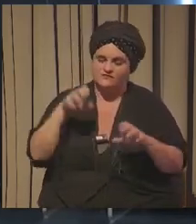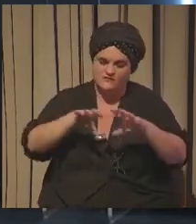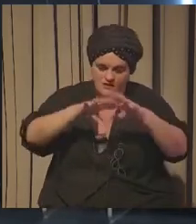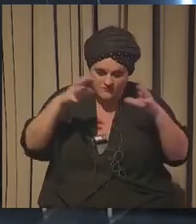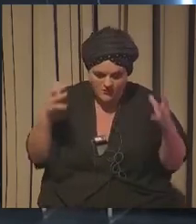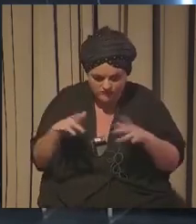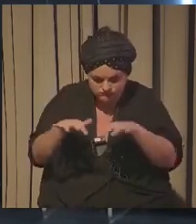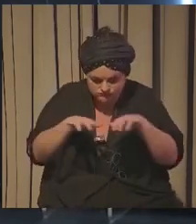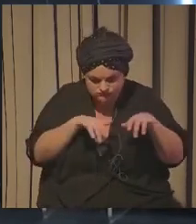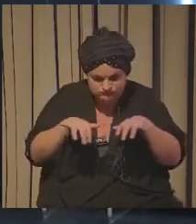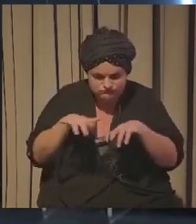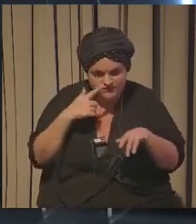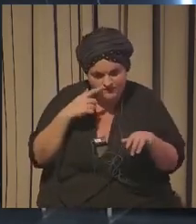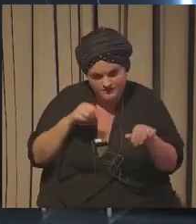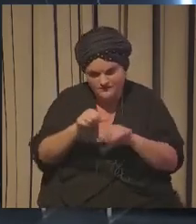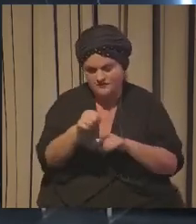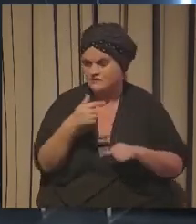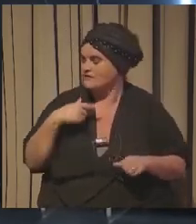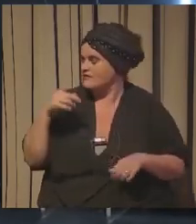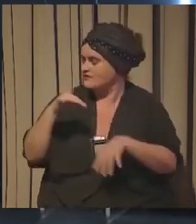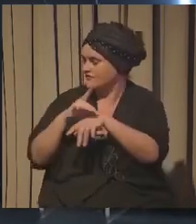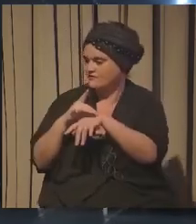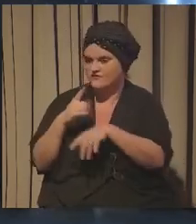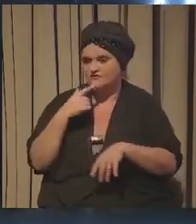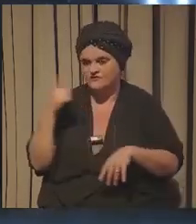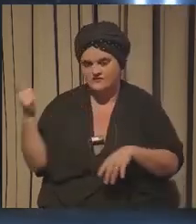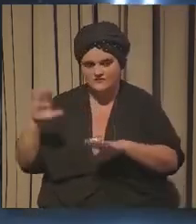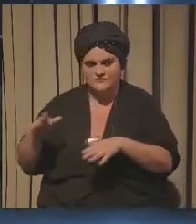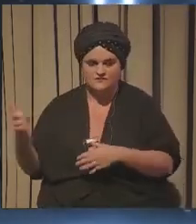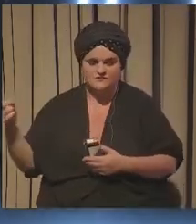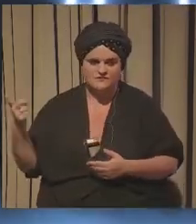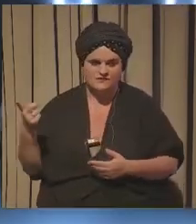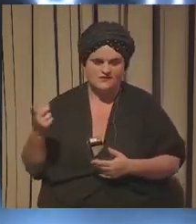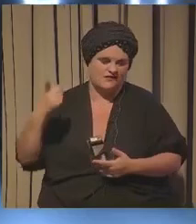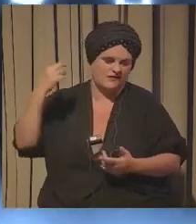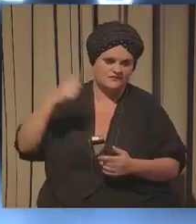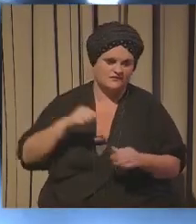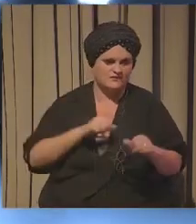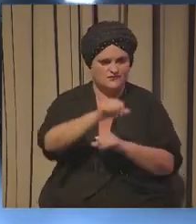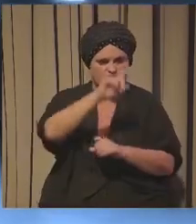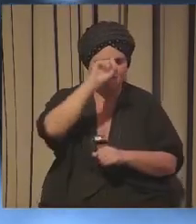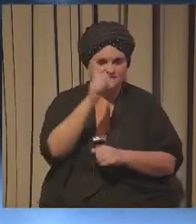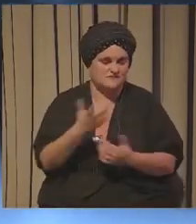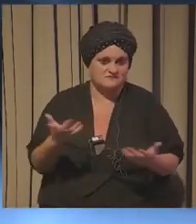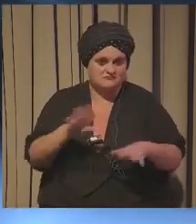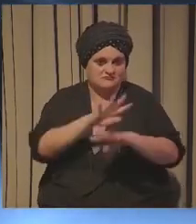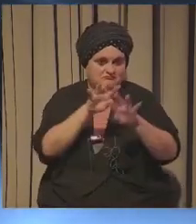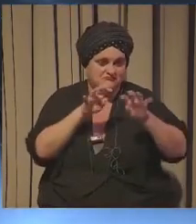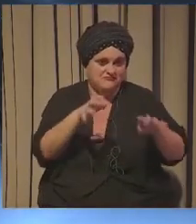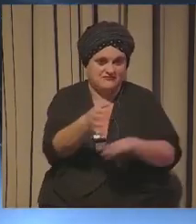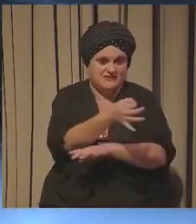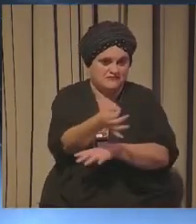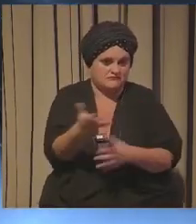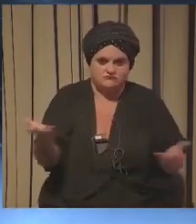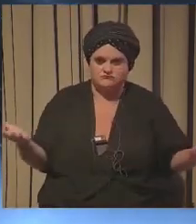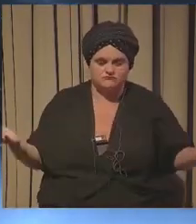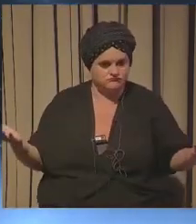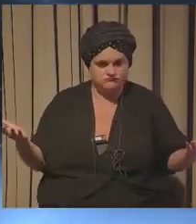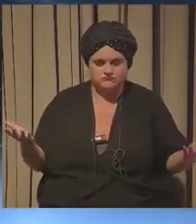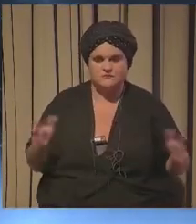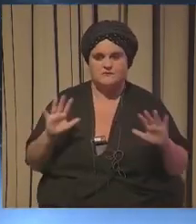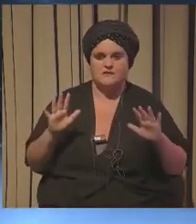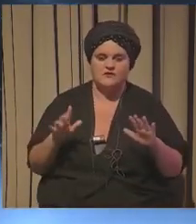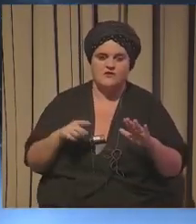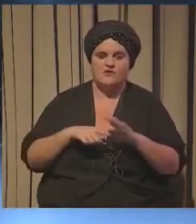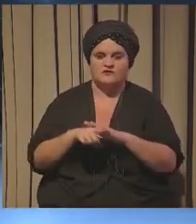lo decía el doctor Bishop, pues claro que no sabemos lo que va a suceder a ciencia cierta, pero podemos aprender